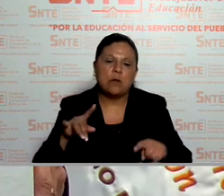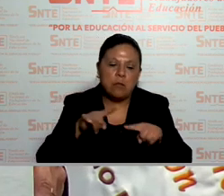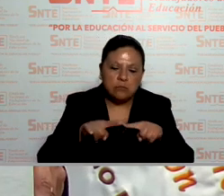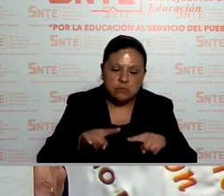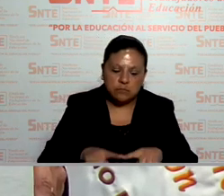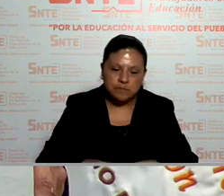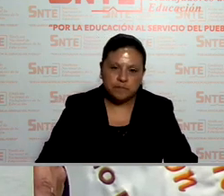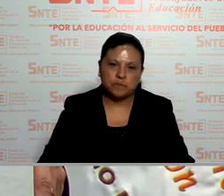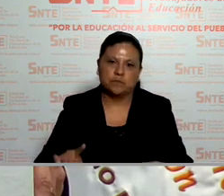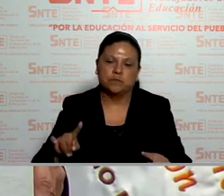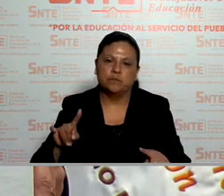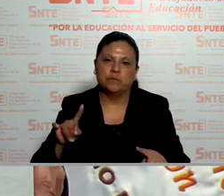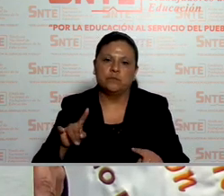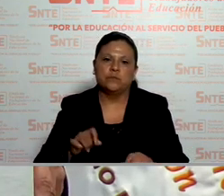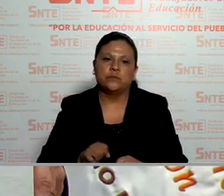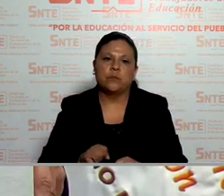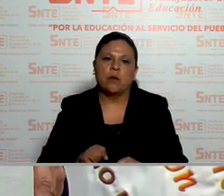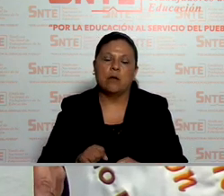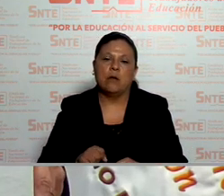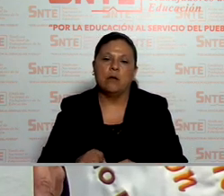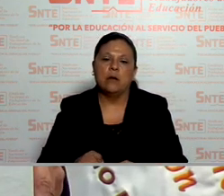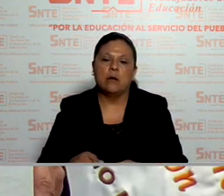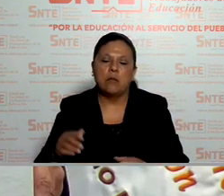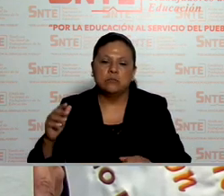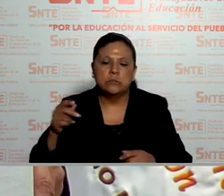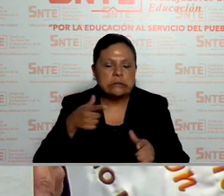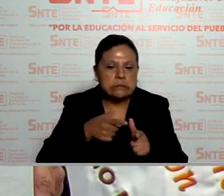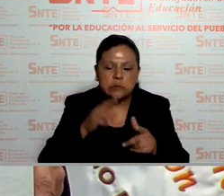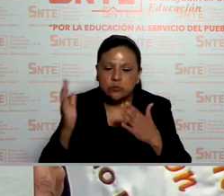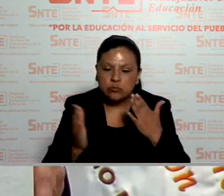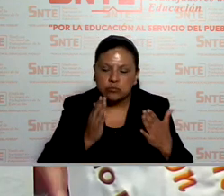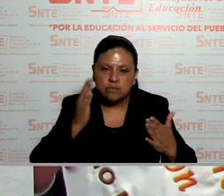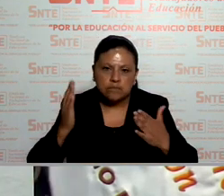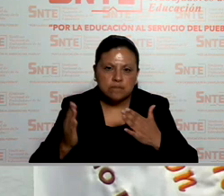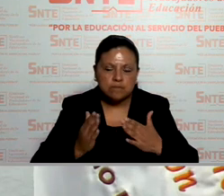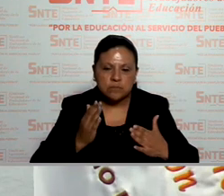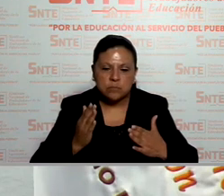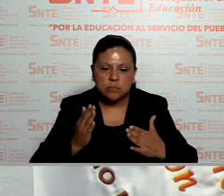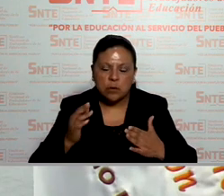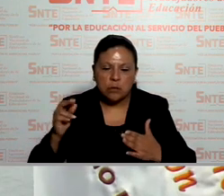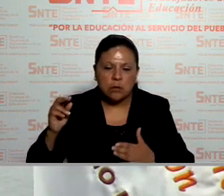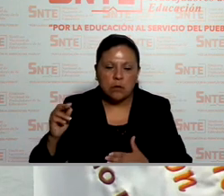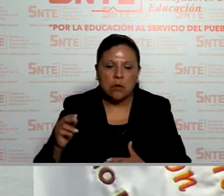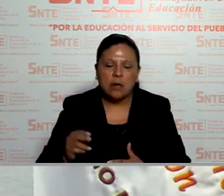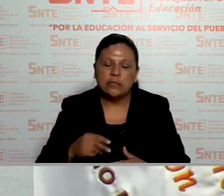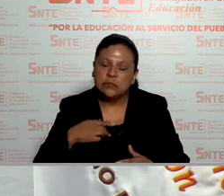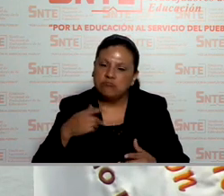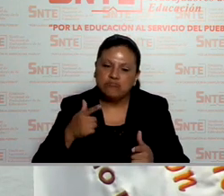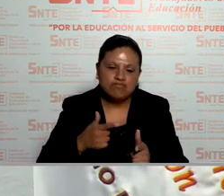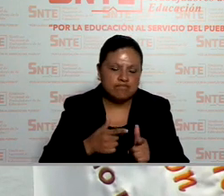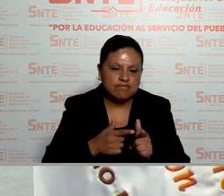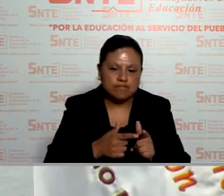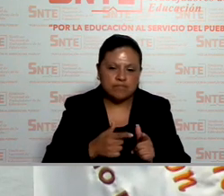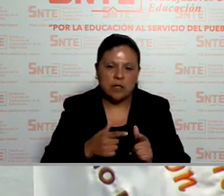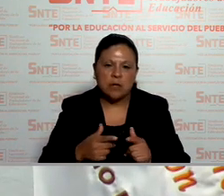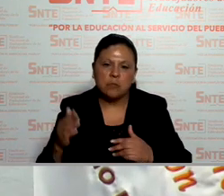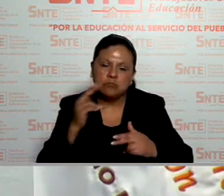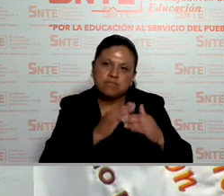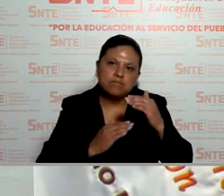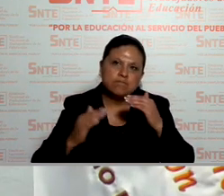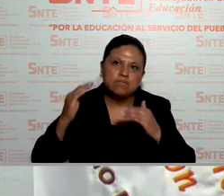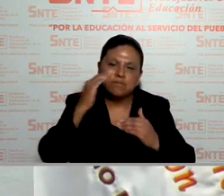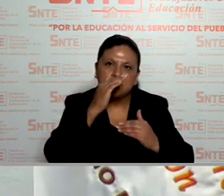fortalecimiento de su formación profesional y actualización permanente, por mejores salarios